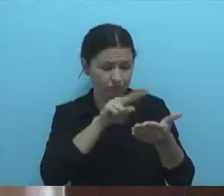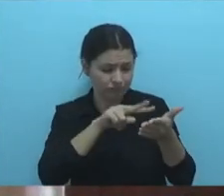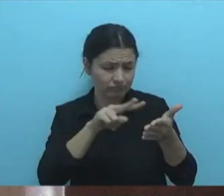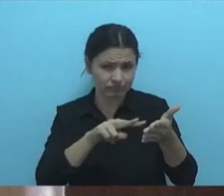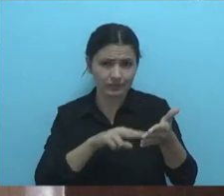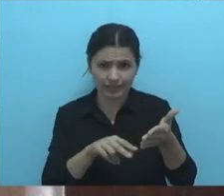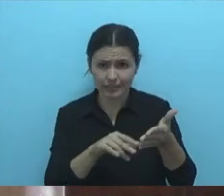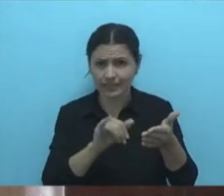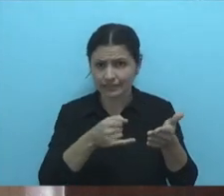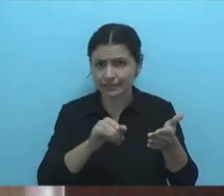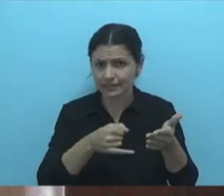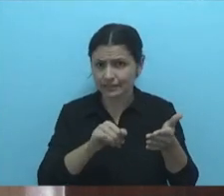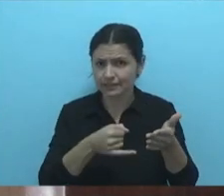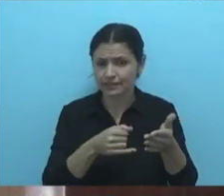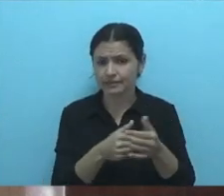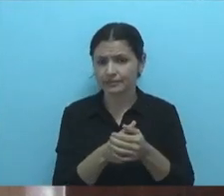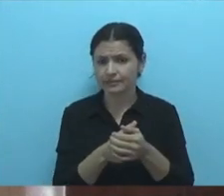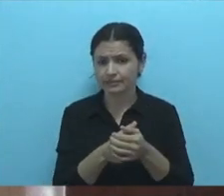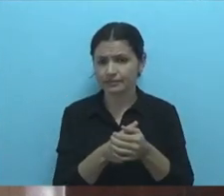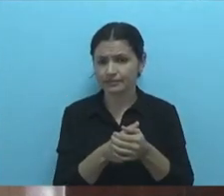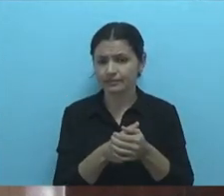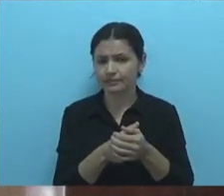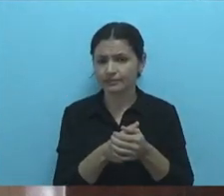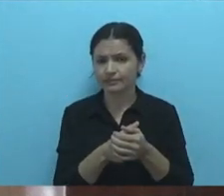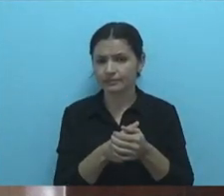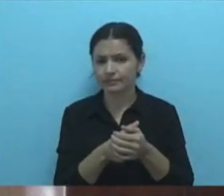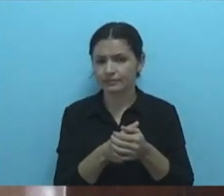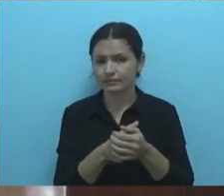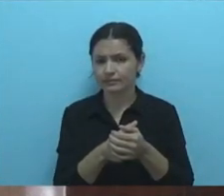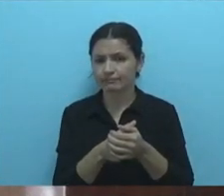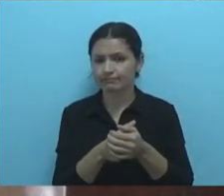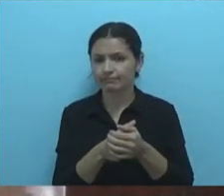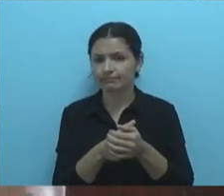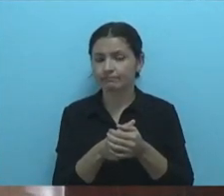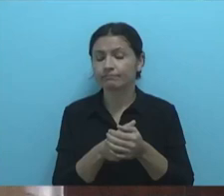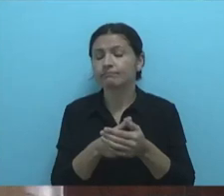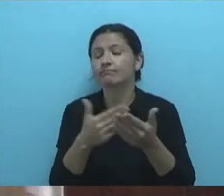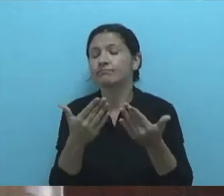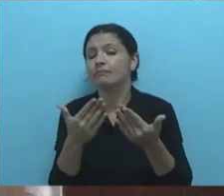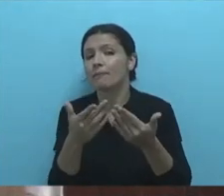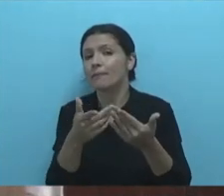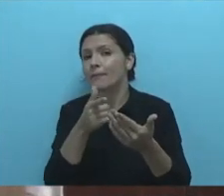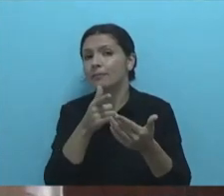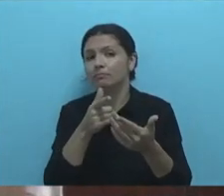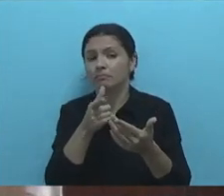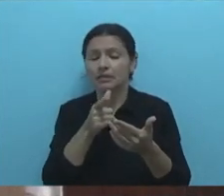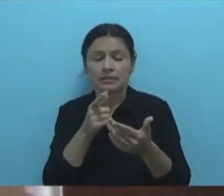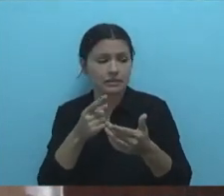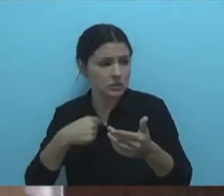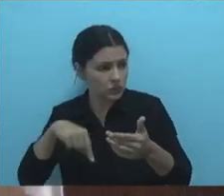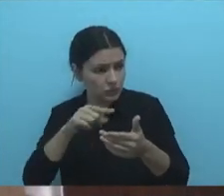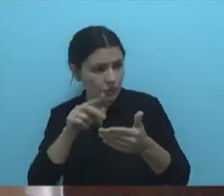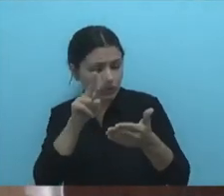todo de todos los diputados y diputadas que al estar en vinculación y con interés sobre el tema accedimos al texto y pudimos